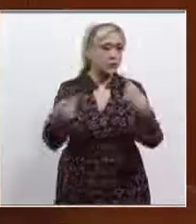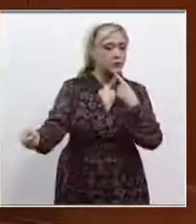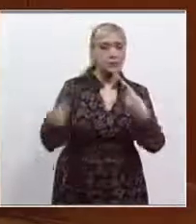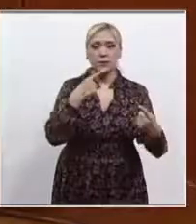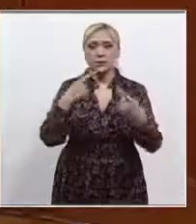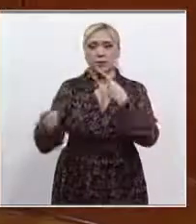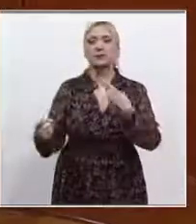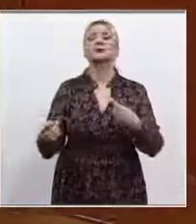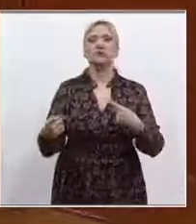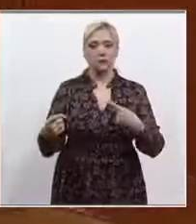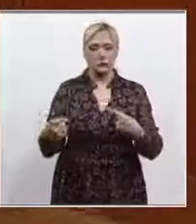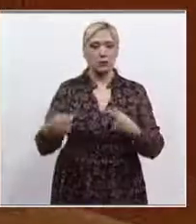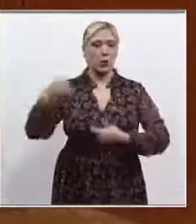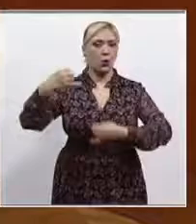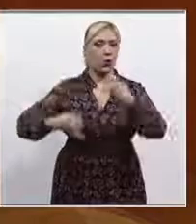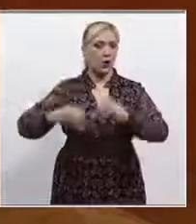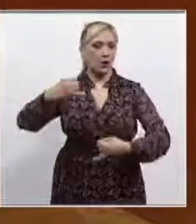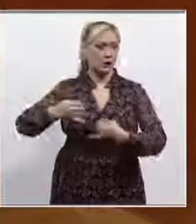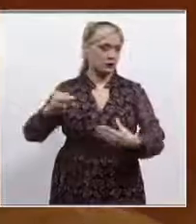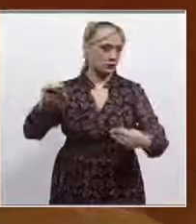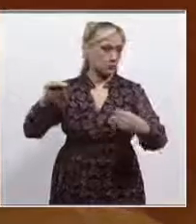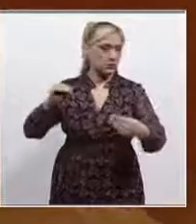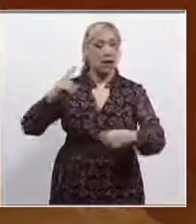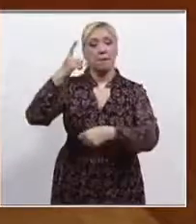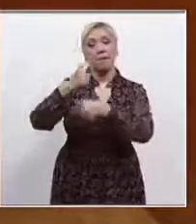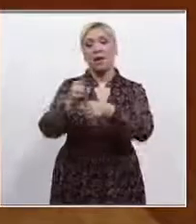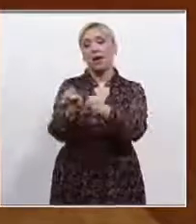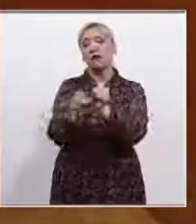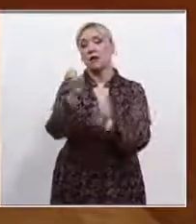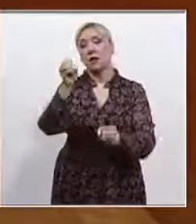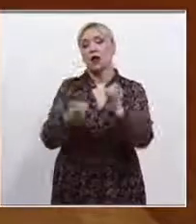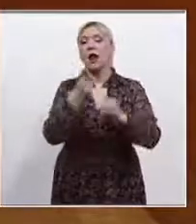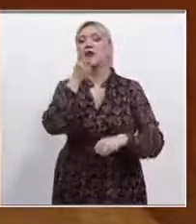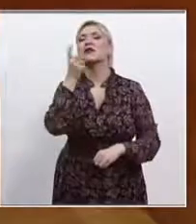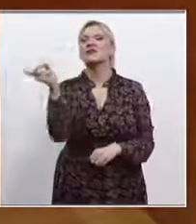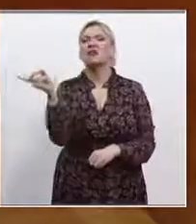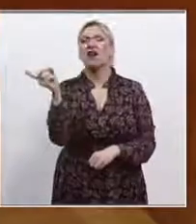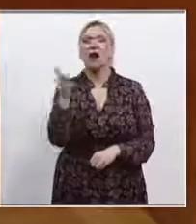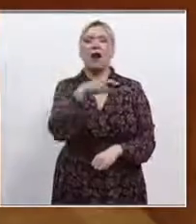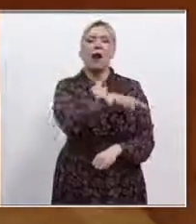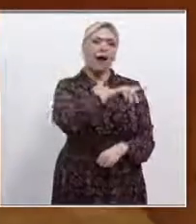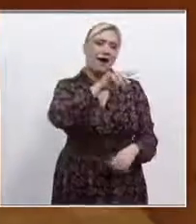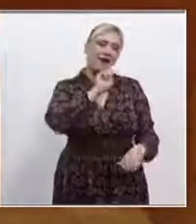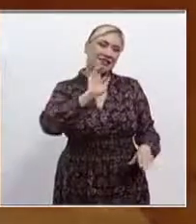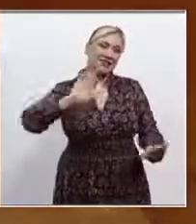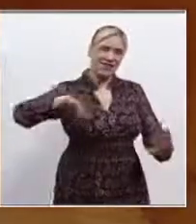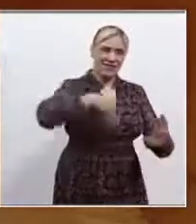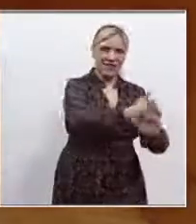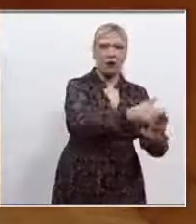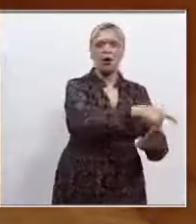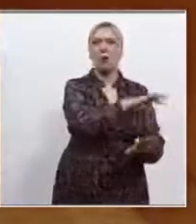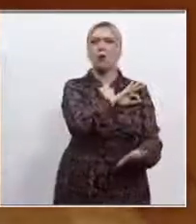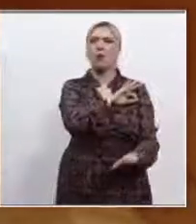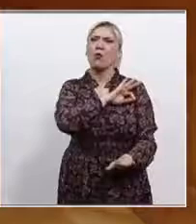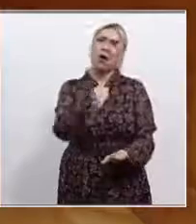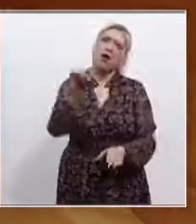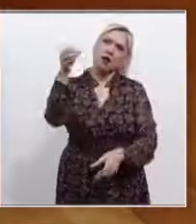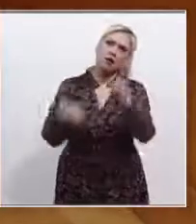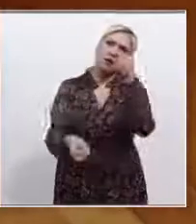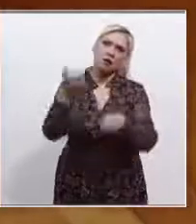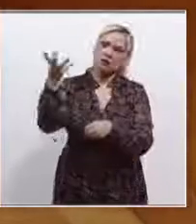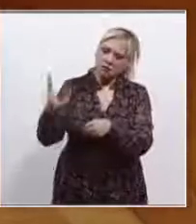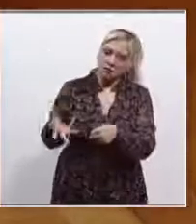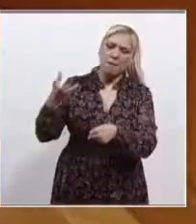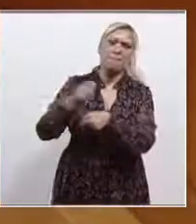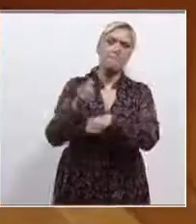recordó que tal y como lo estableció la primera sala, la víctima puede recurrir a la vía civil para demandar una reparación adicional derivada de